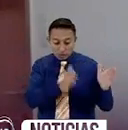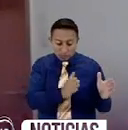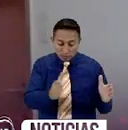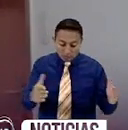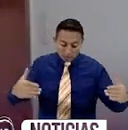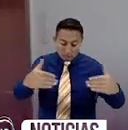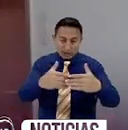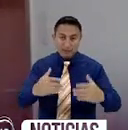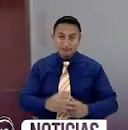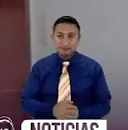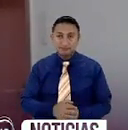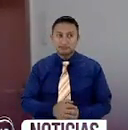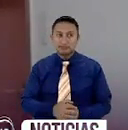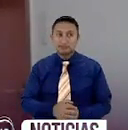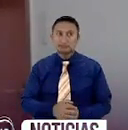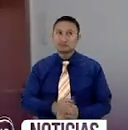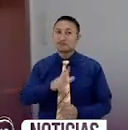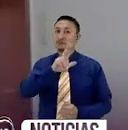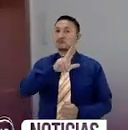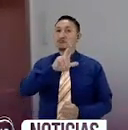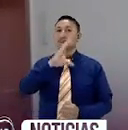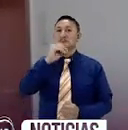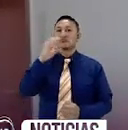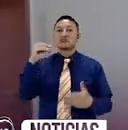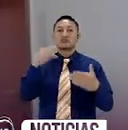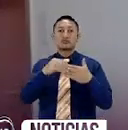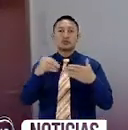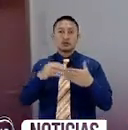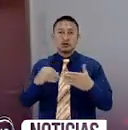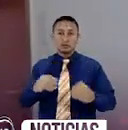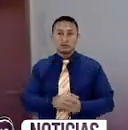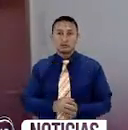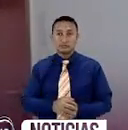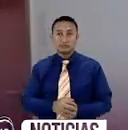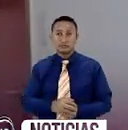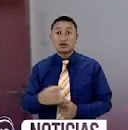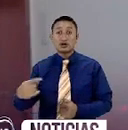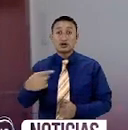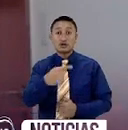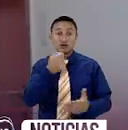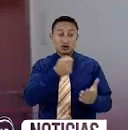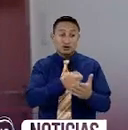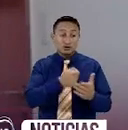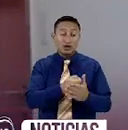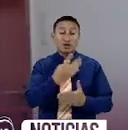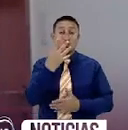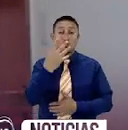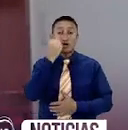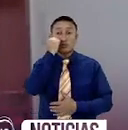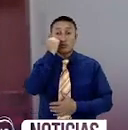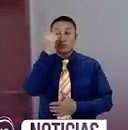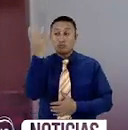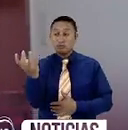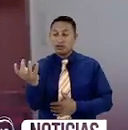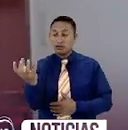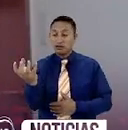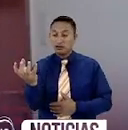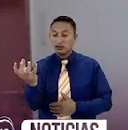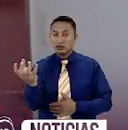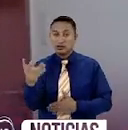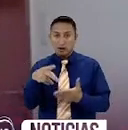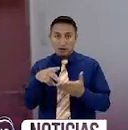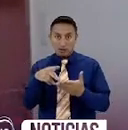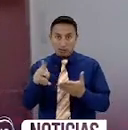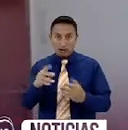esto está alrededor de unos 00 fui a la verdulería a comprar cuatro tomates grandes y el rato de